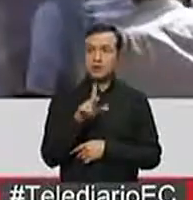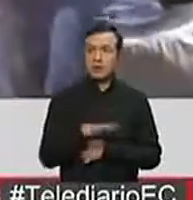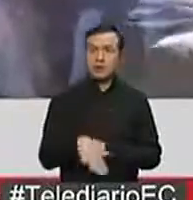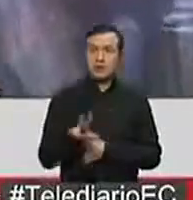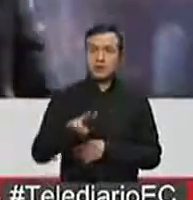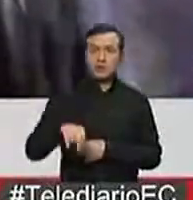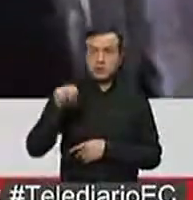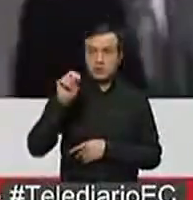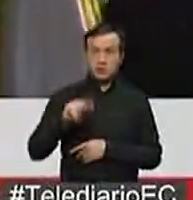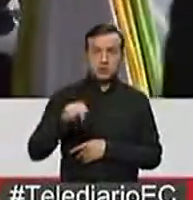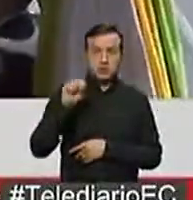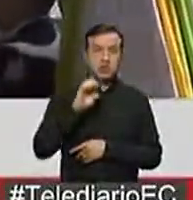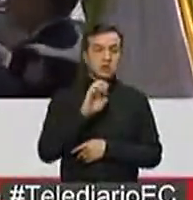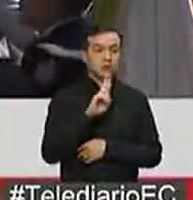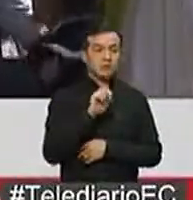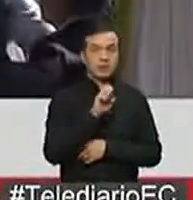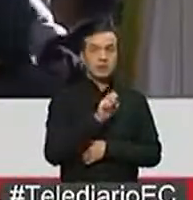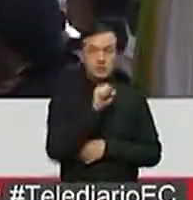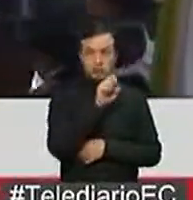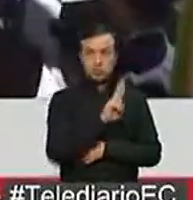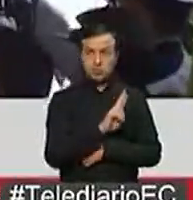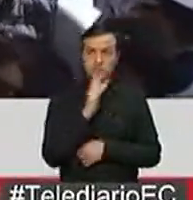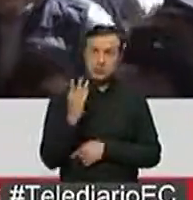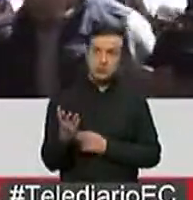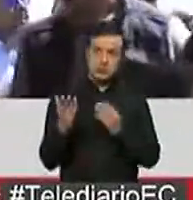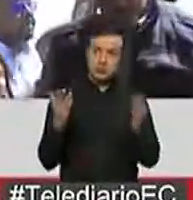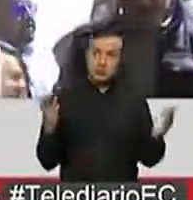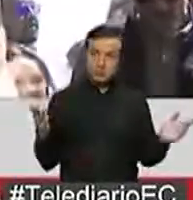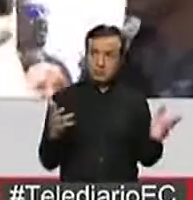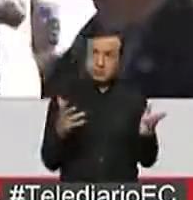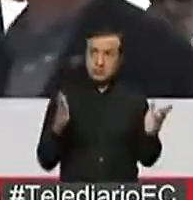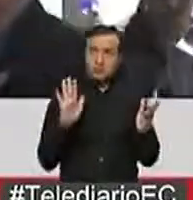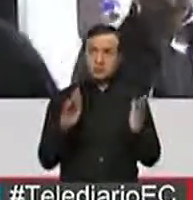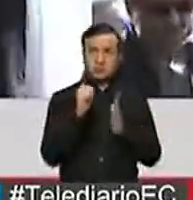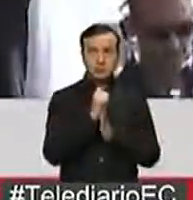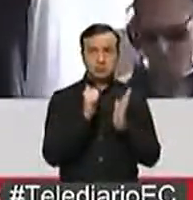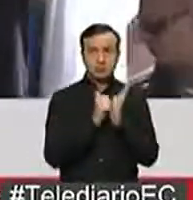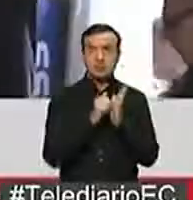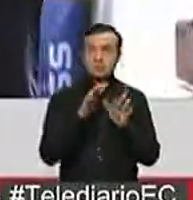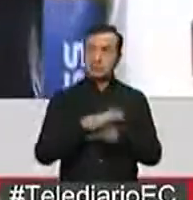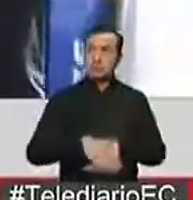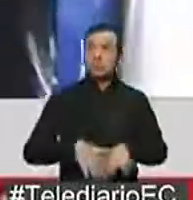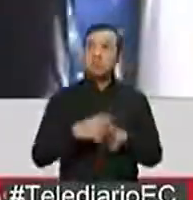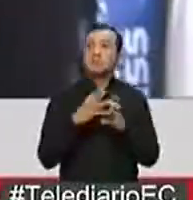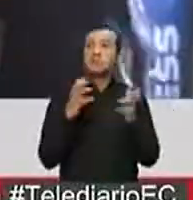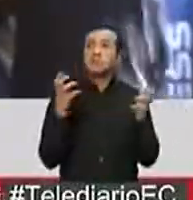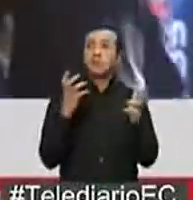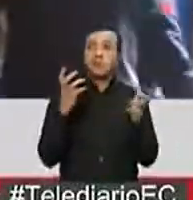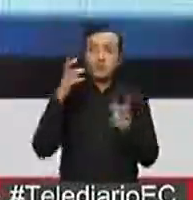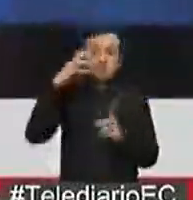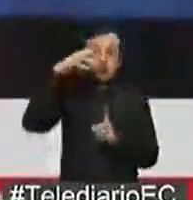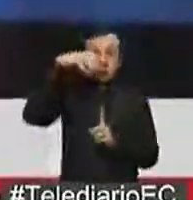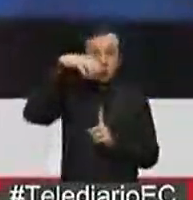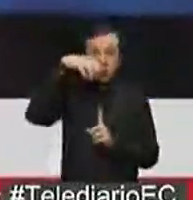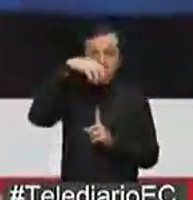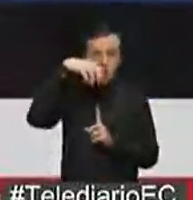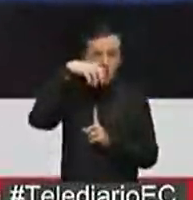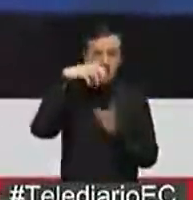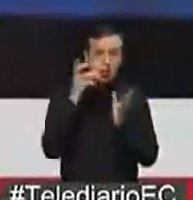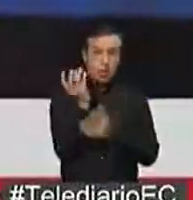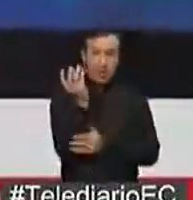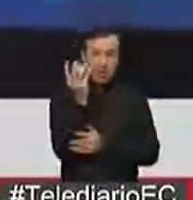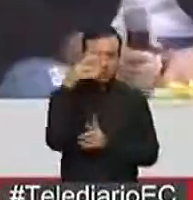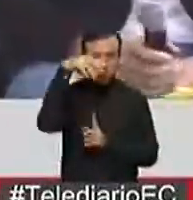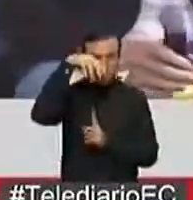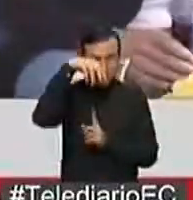hemisferio norte y Zverev el hemisferio sur. Dentro de su agenda también intentó equilibrar un huevo como un reto en el centro del